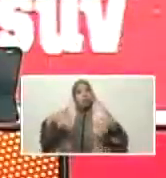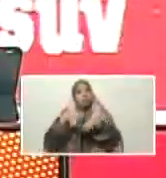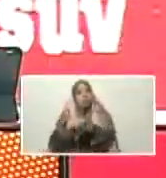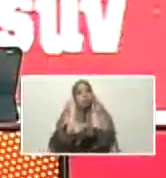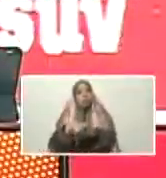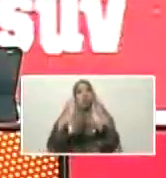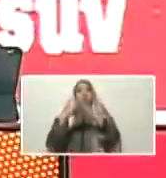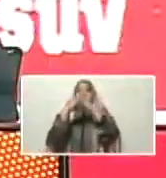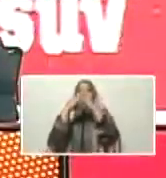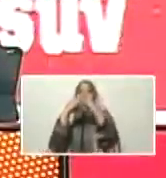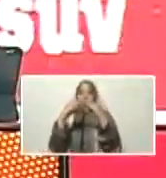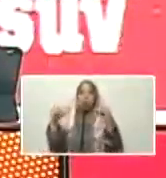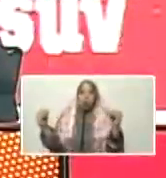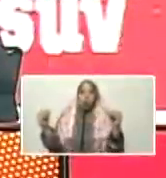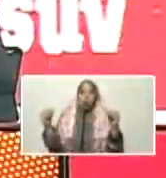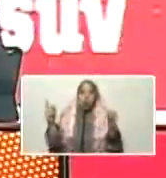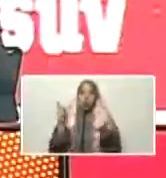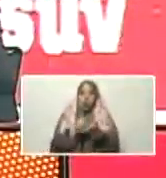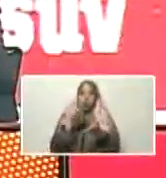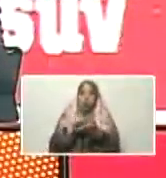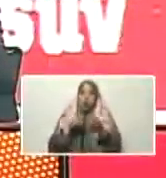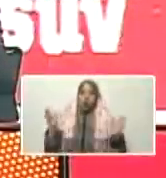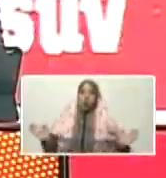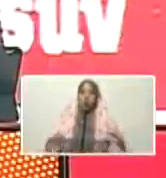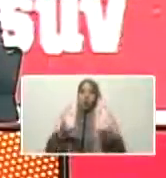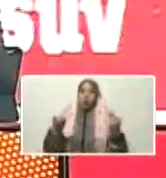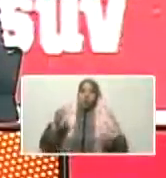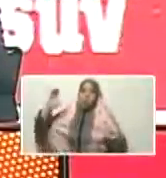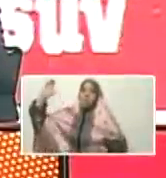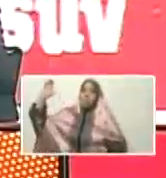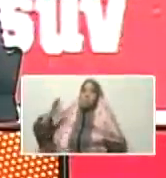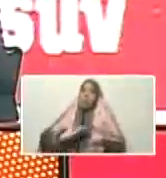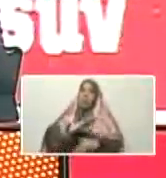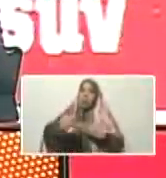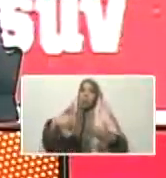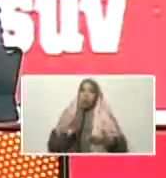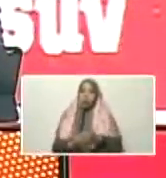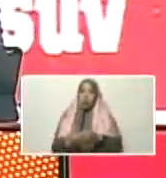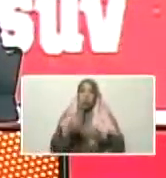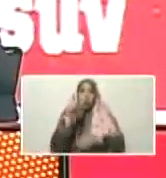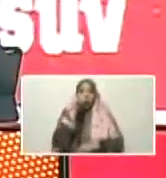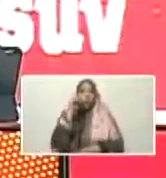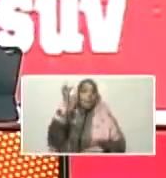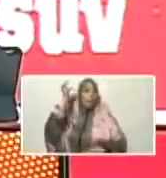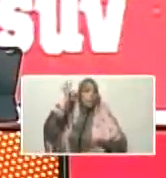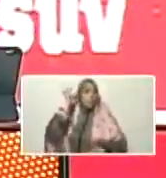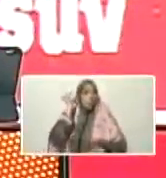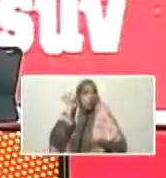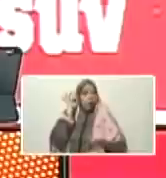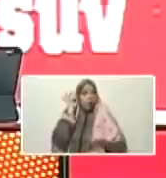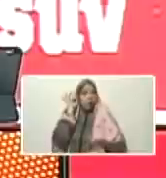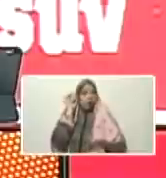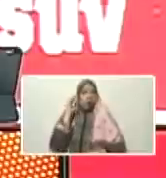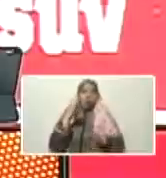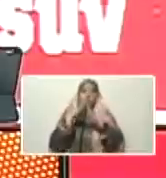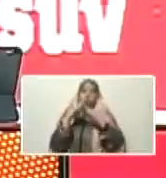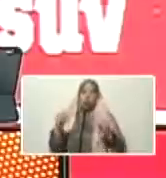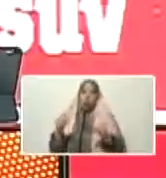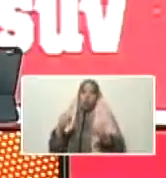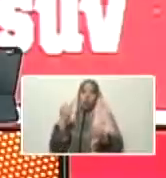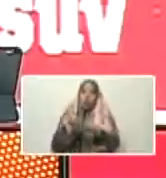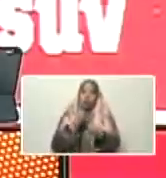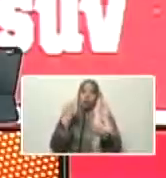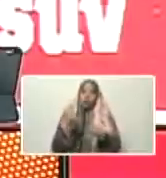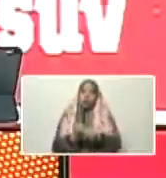todo diría yo vengan todos y todas vamos todos y todas en